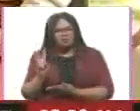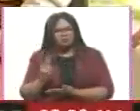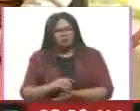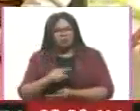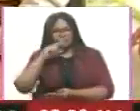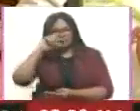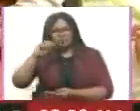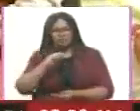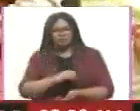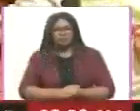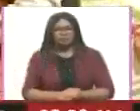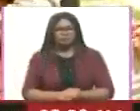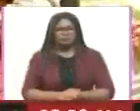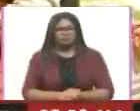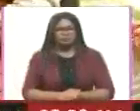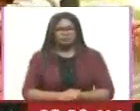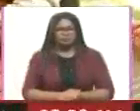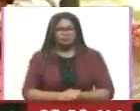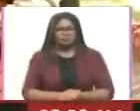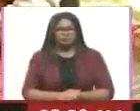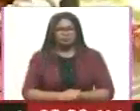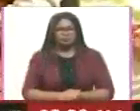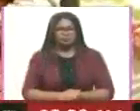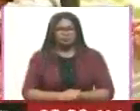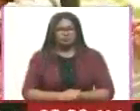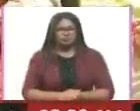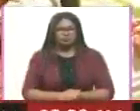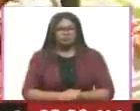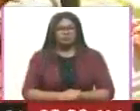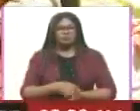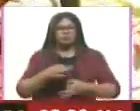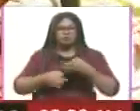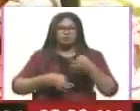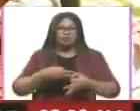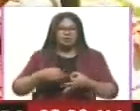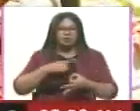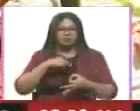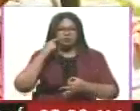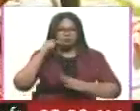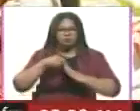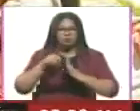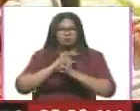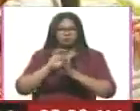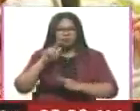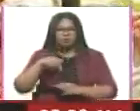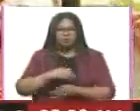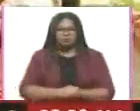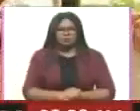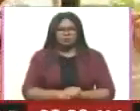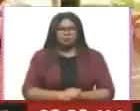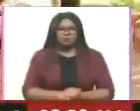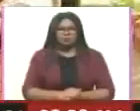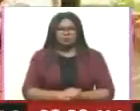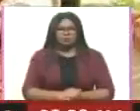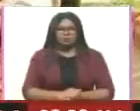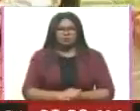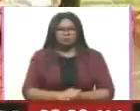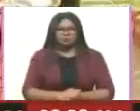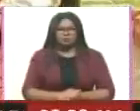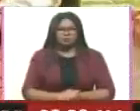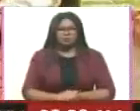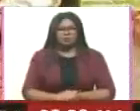bueno, pues los resultados también a la vista, le dio la tarea a la Misión Venezuela Bella, que dirige la ingeniera Jacqueline Faría,